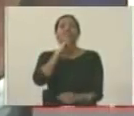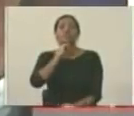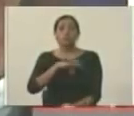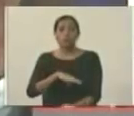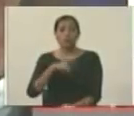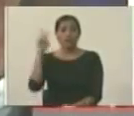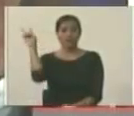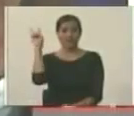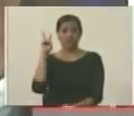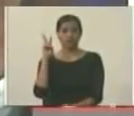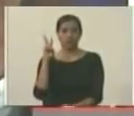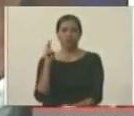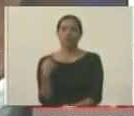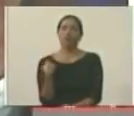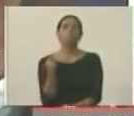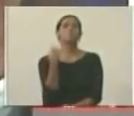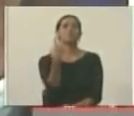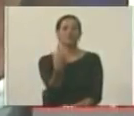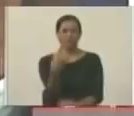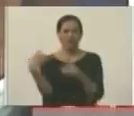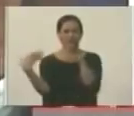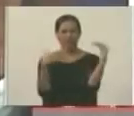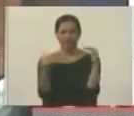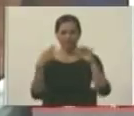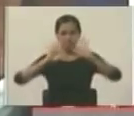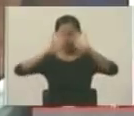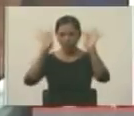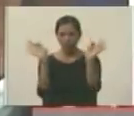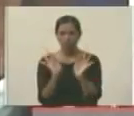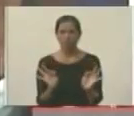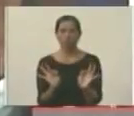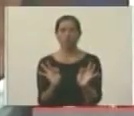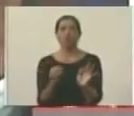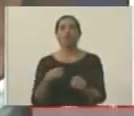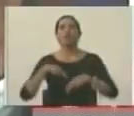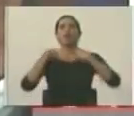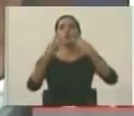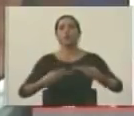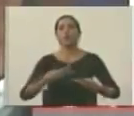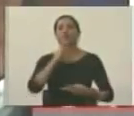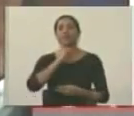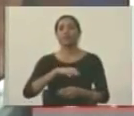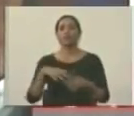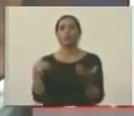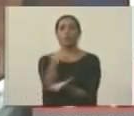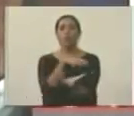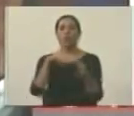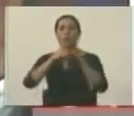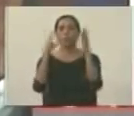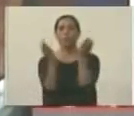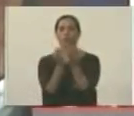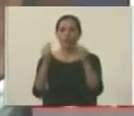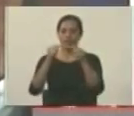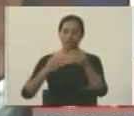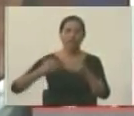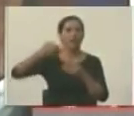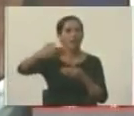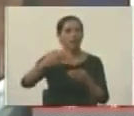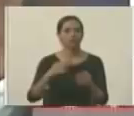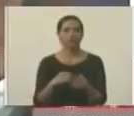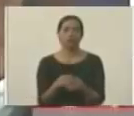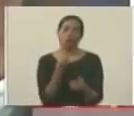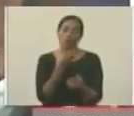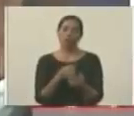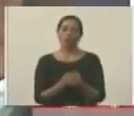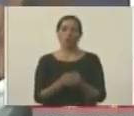Venezuela. Y es la primera guerra de estas características en la nueva historia de los conflictos mundiales de aquí en adelante. Bueno, es un comentario